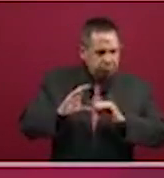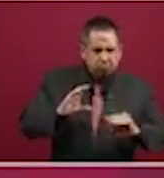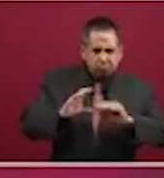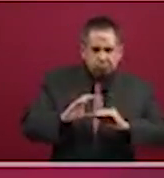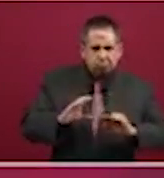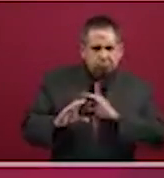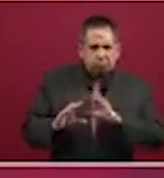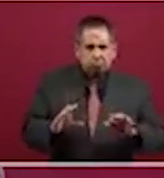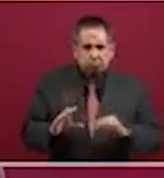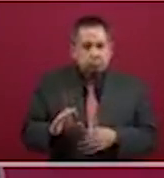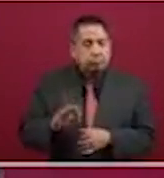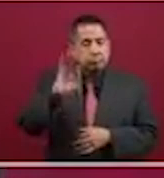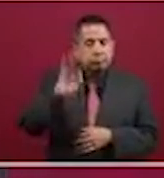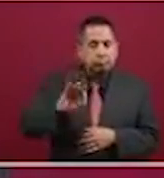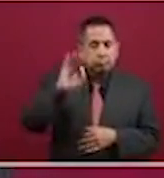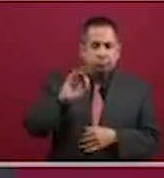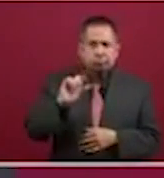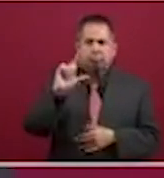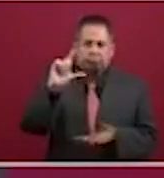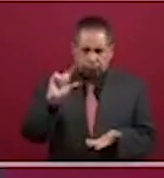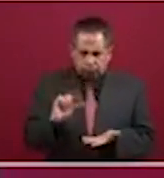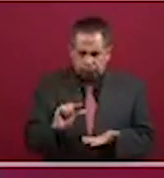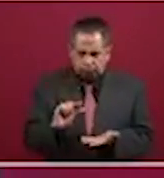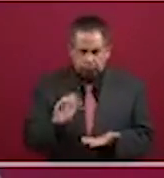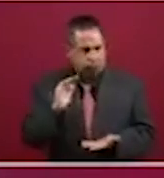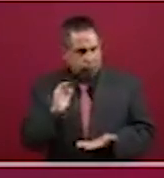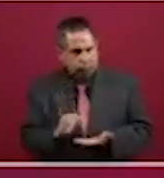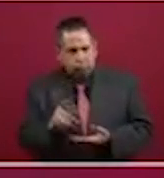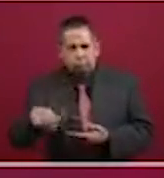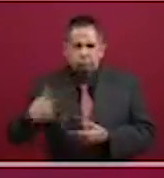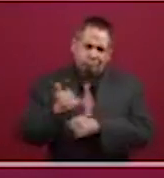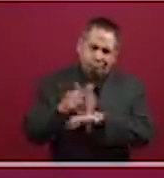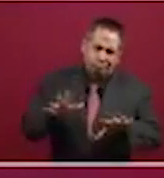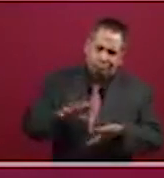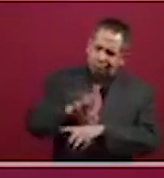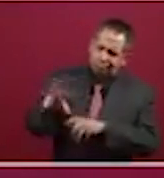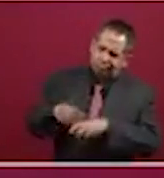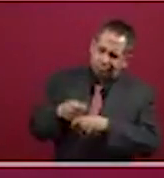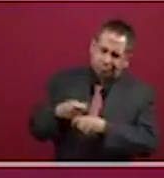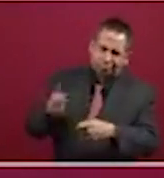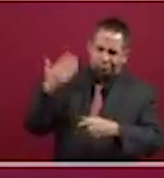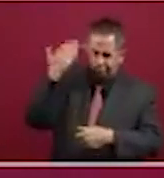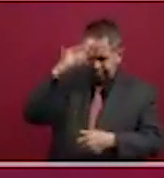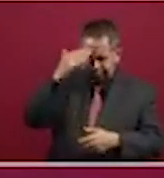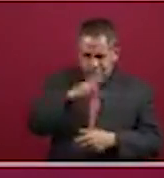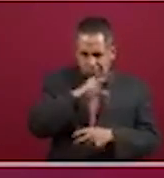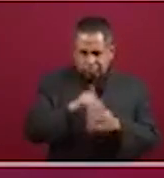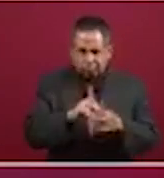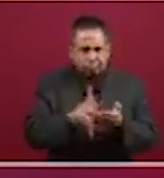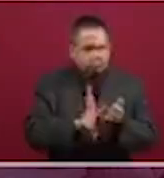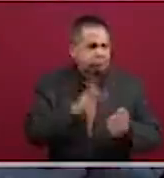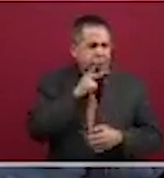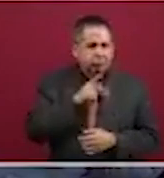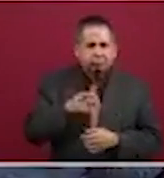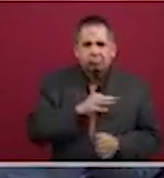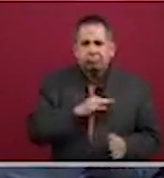- la tasa de interés porque tienen toda la información de pemex llevan